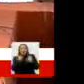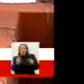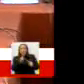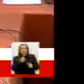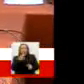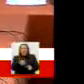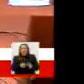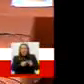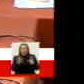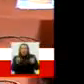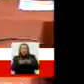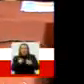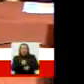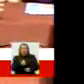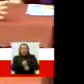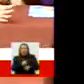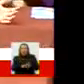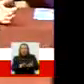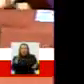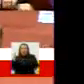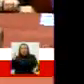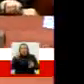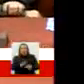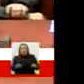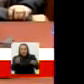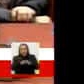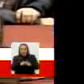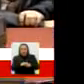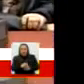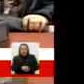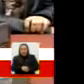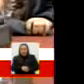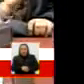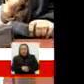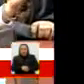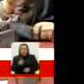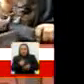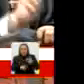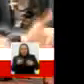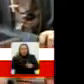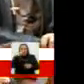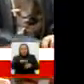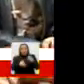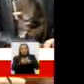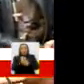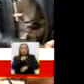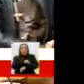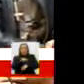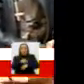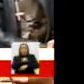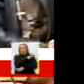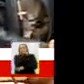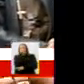El Congreso tiene un trabajo sumamente arduo, sumamente difícil y es todo el día, todos los